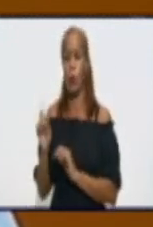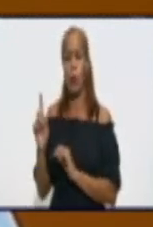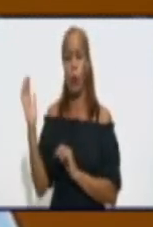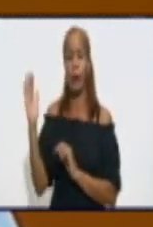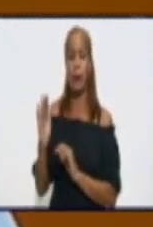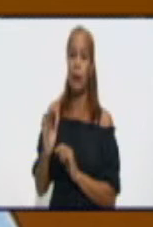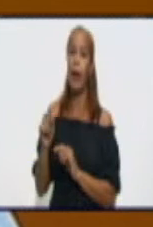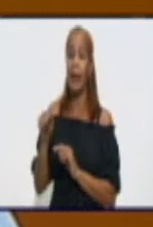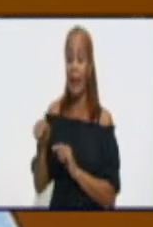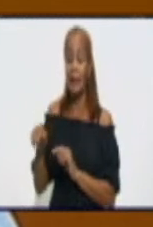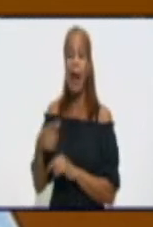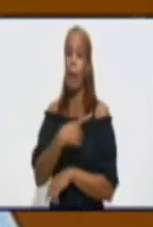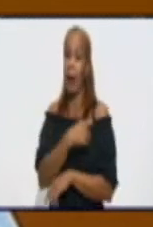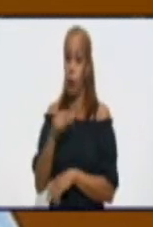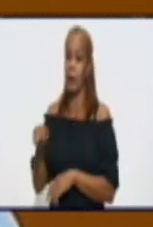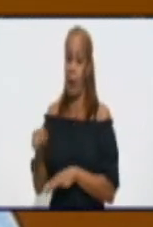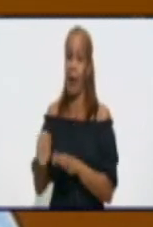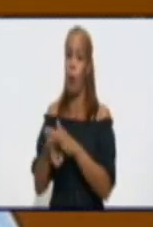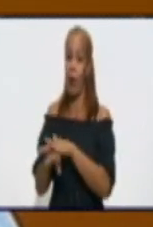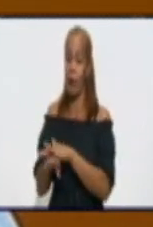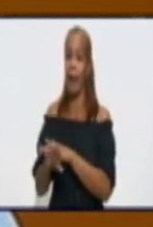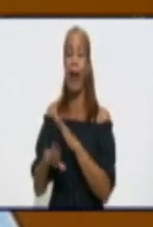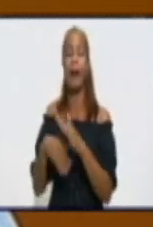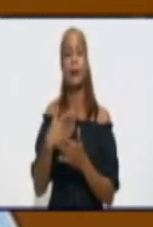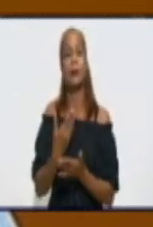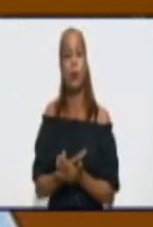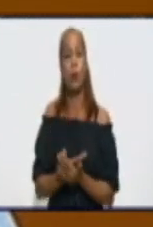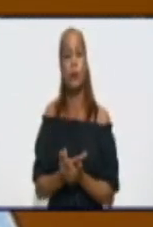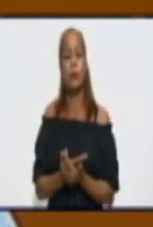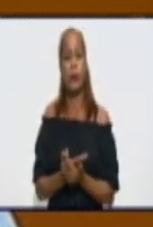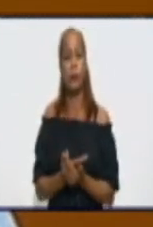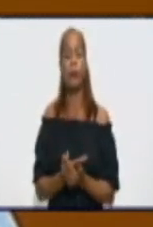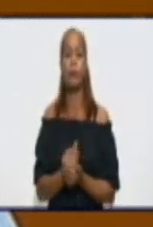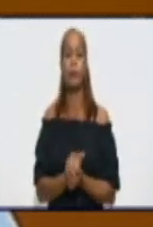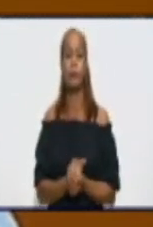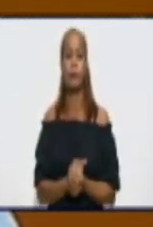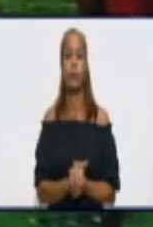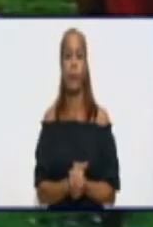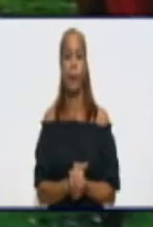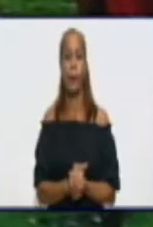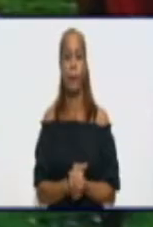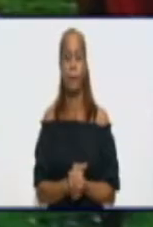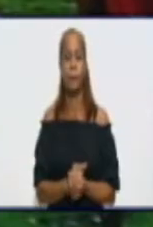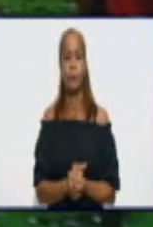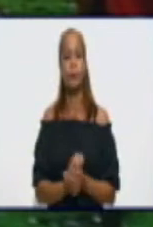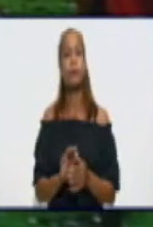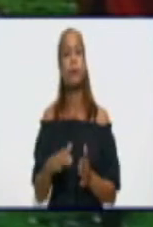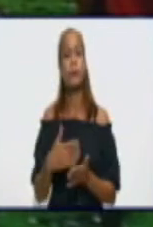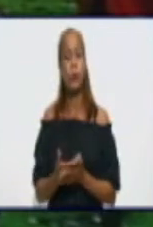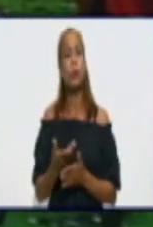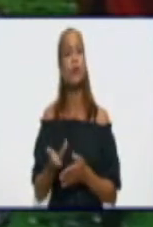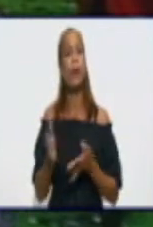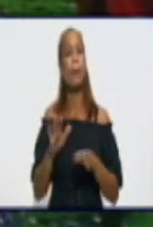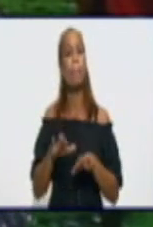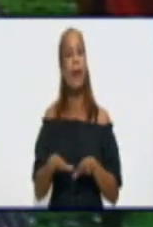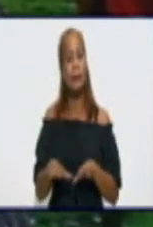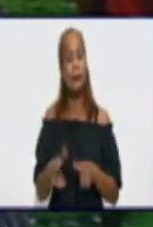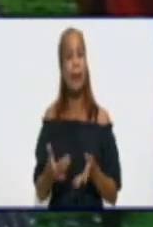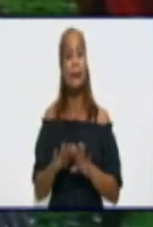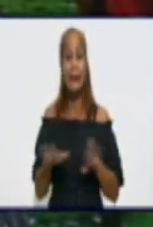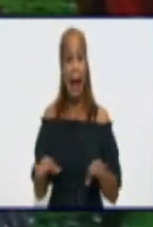cualquier patología, que no fuera utilizado ese candidato vacunal. Mientras estaba vacunando en